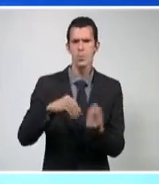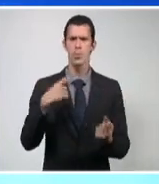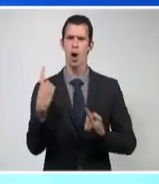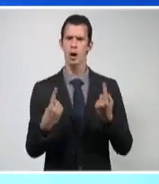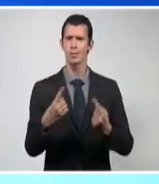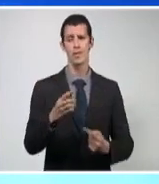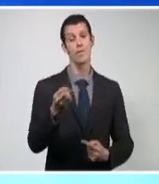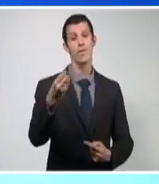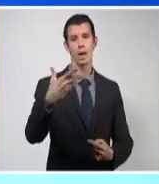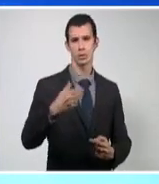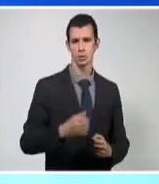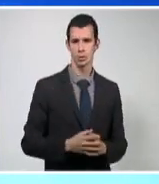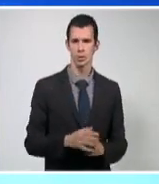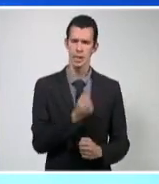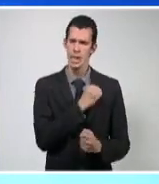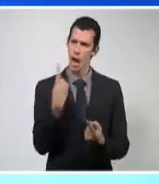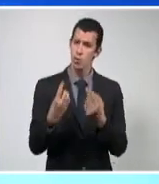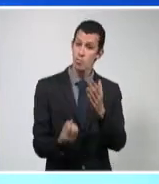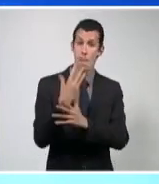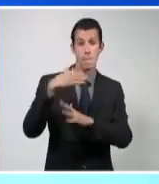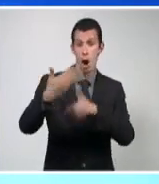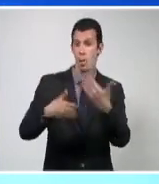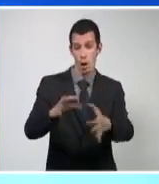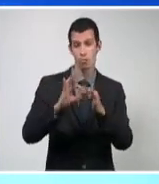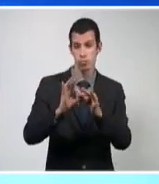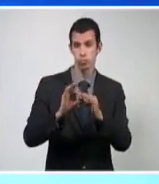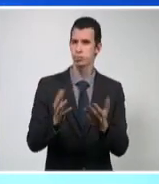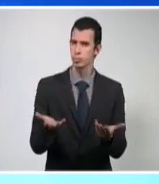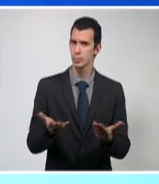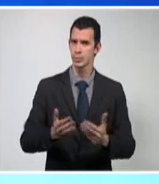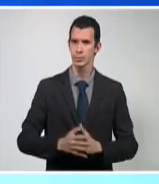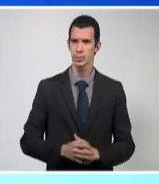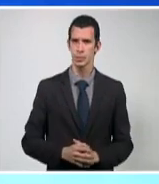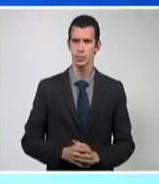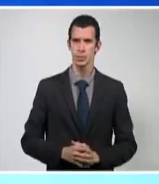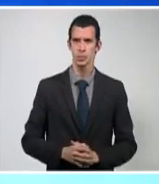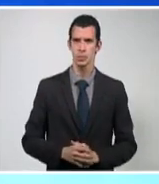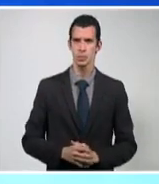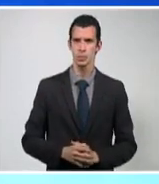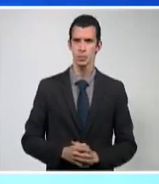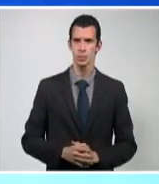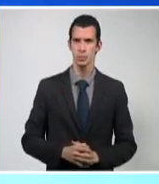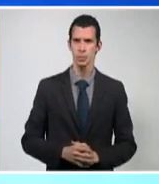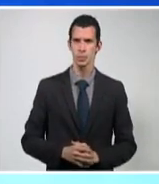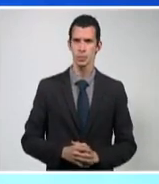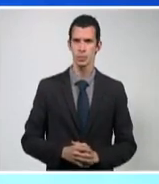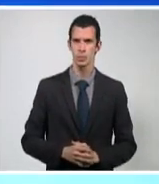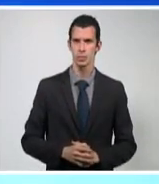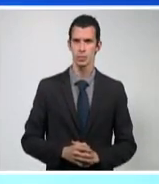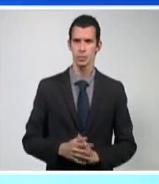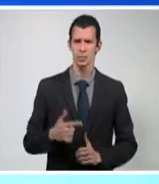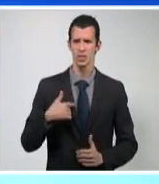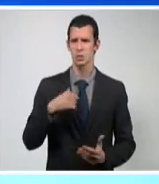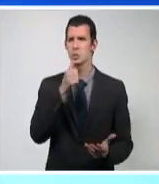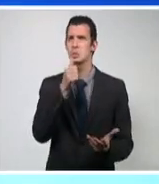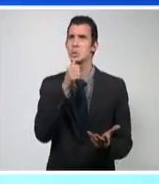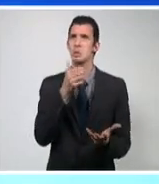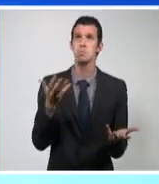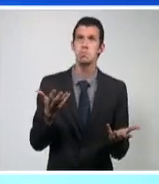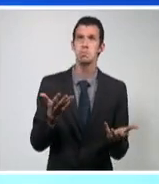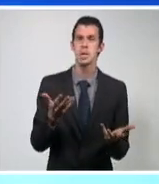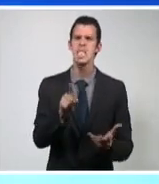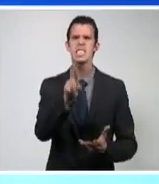esta plataforma vamos a hablar también más adelante. Pregunto, ¿cómo es posible que junto a apenas 13 personas, junto a apenas